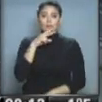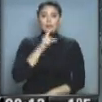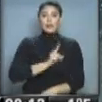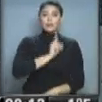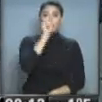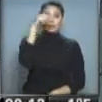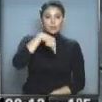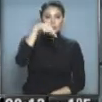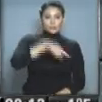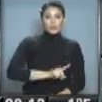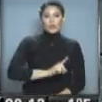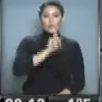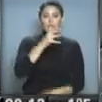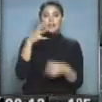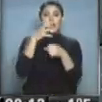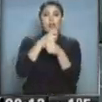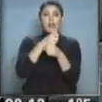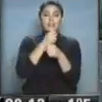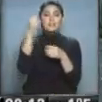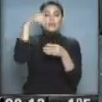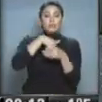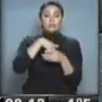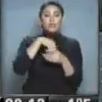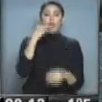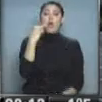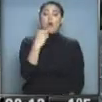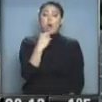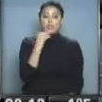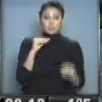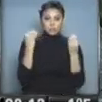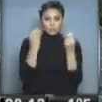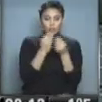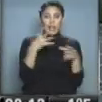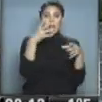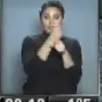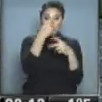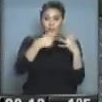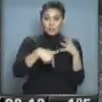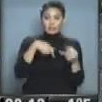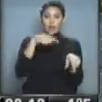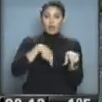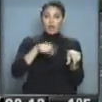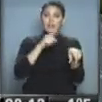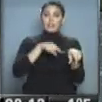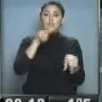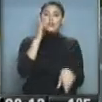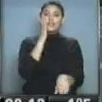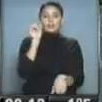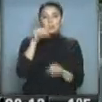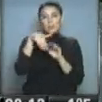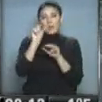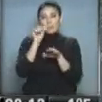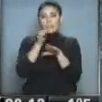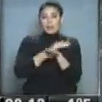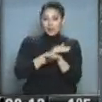a sur de Sur a Norte en las líneas de colectivos Casi 11 en total Serán las que a partir de las 14 horas minutos más minutos menos